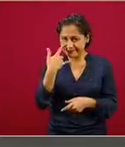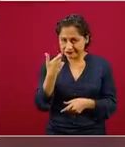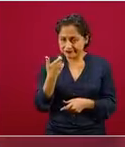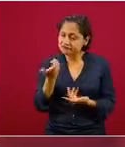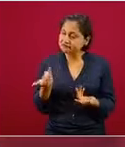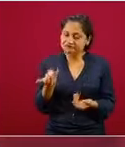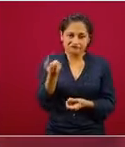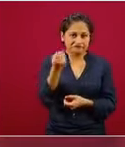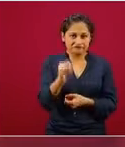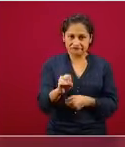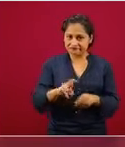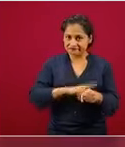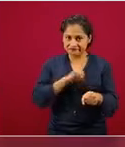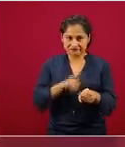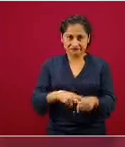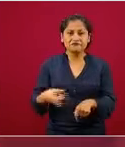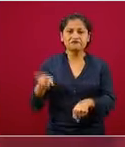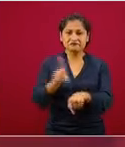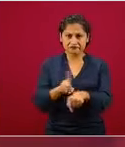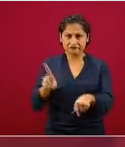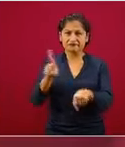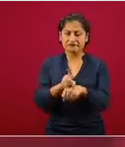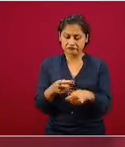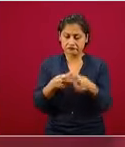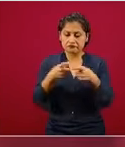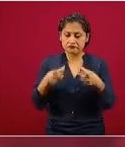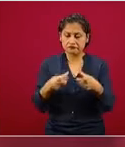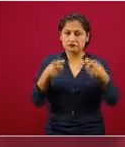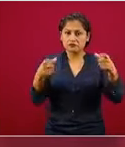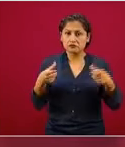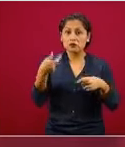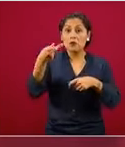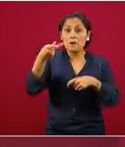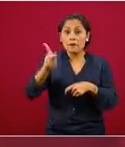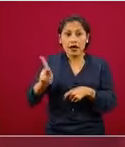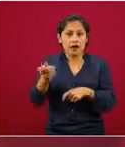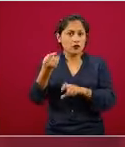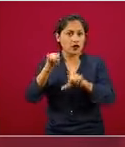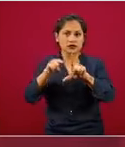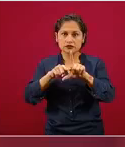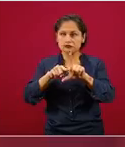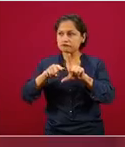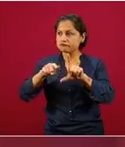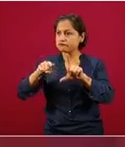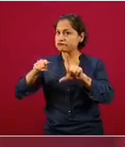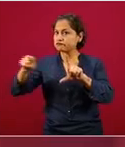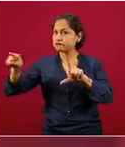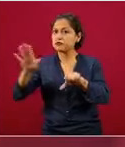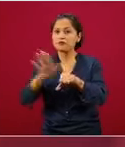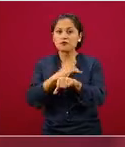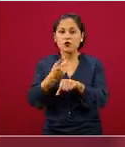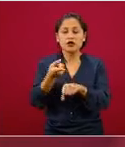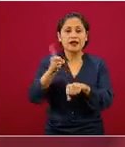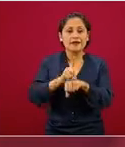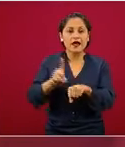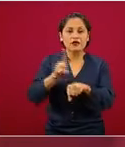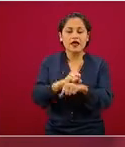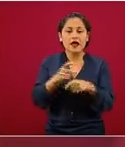Y llega un punto máximo en donde la curva deja de crecer, deja de aumentar casos día con día con día.